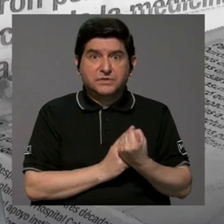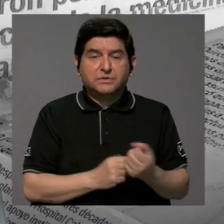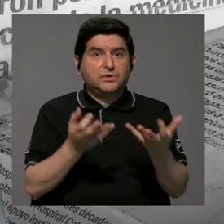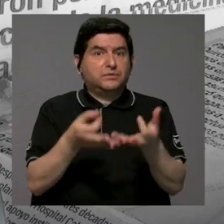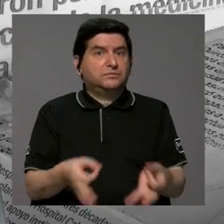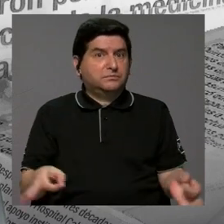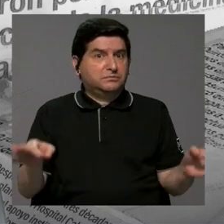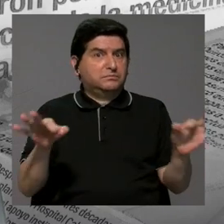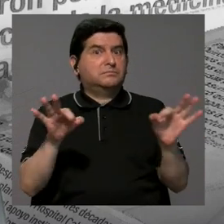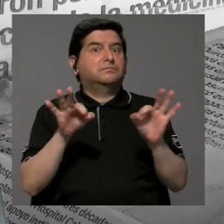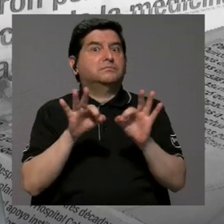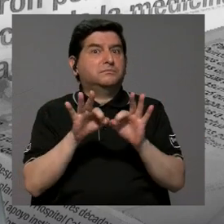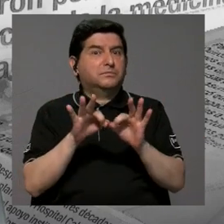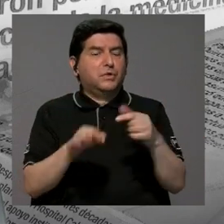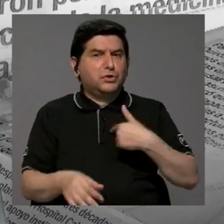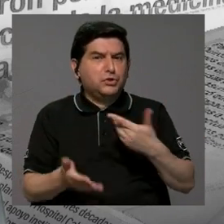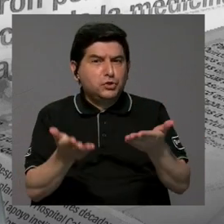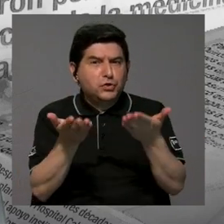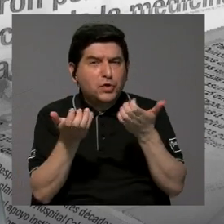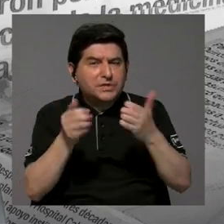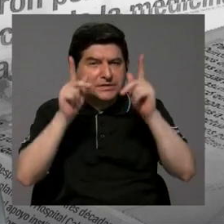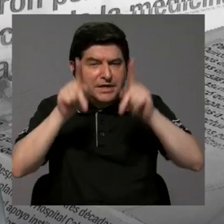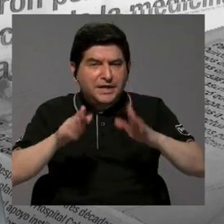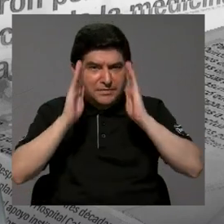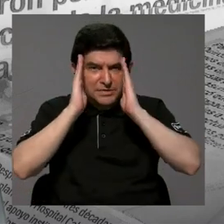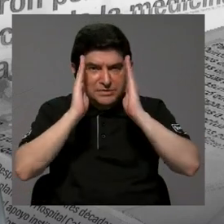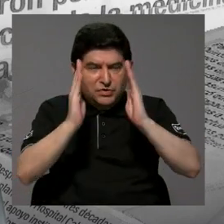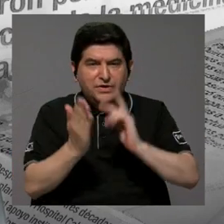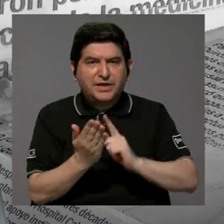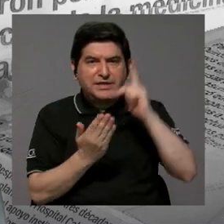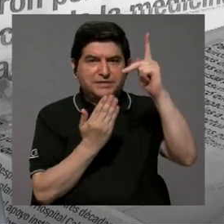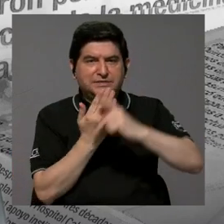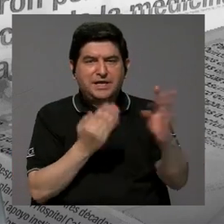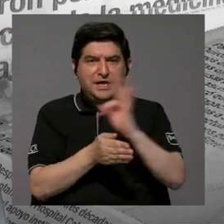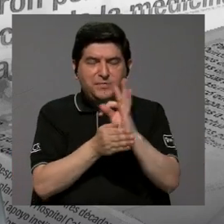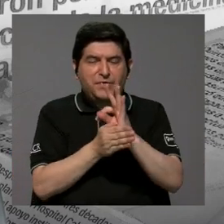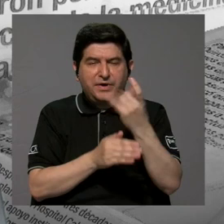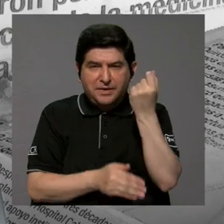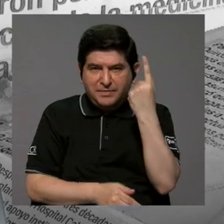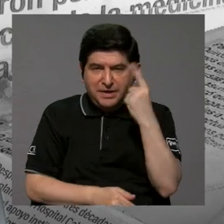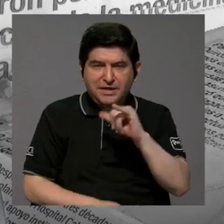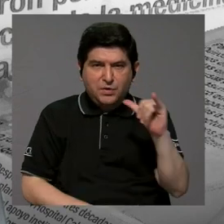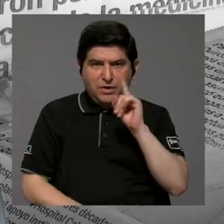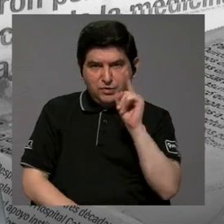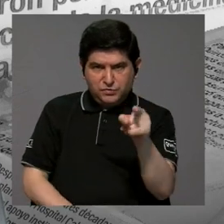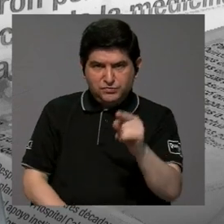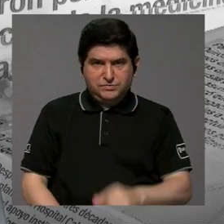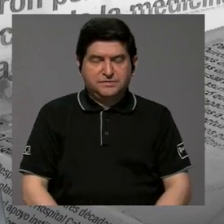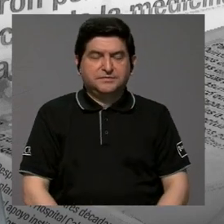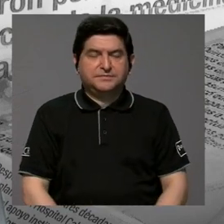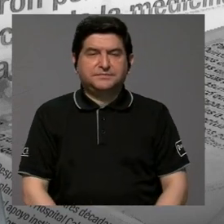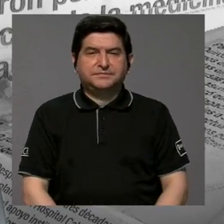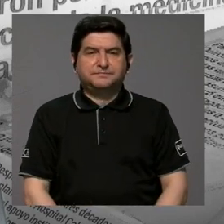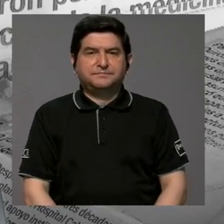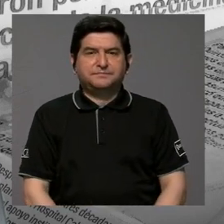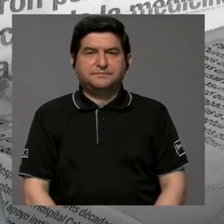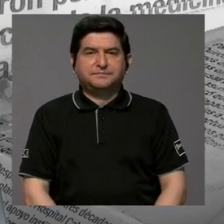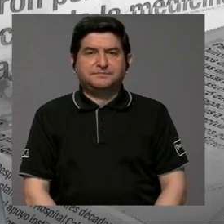muy importante y que yo quisiera como que los televidentes y usted entendieran. En este sentido de